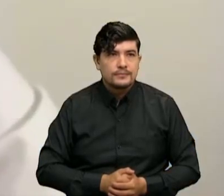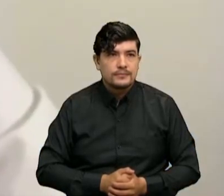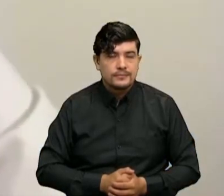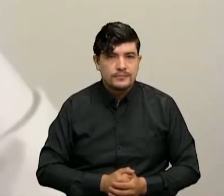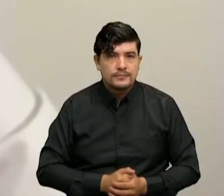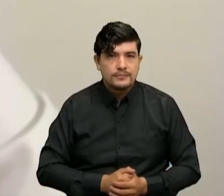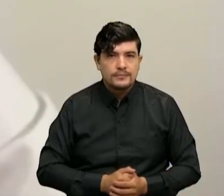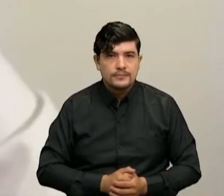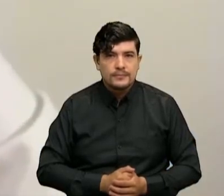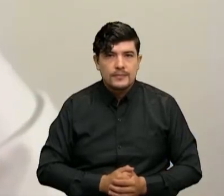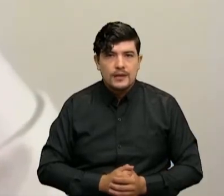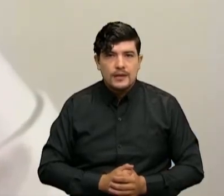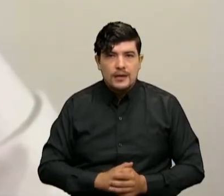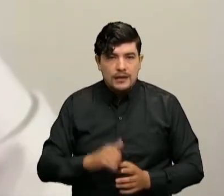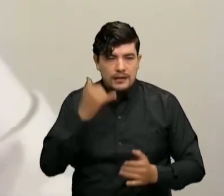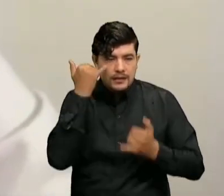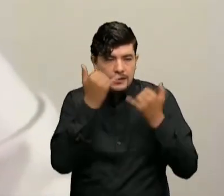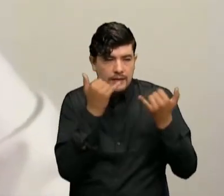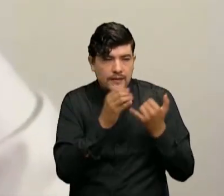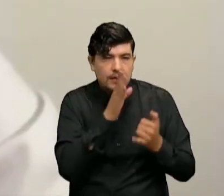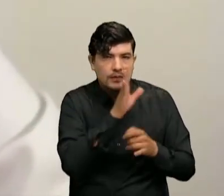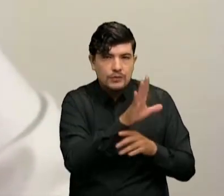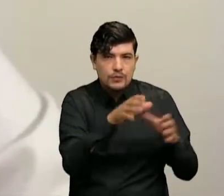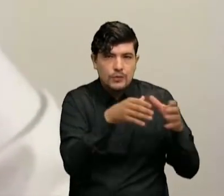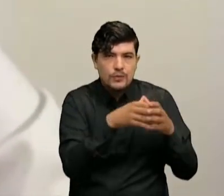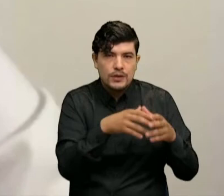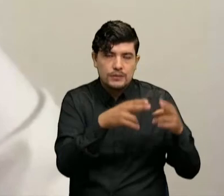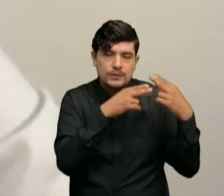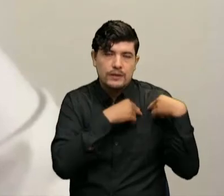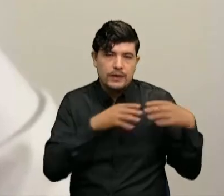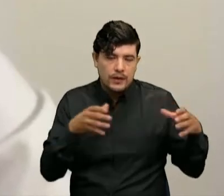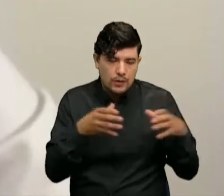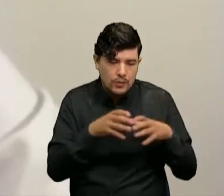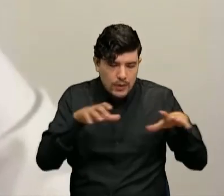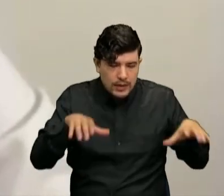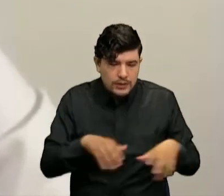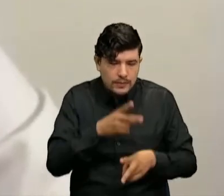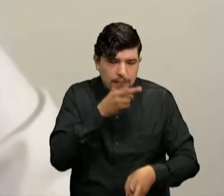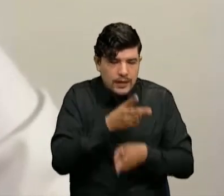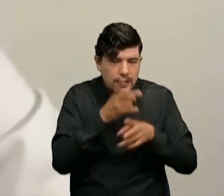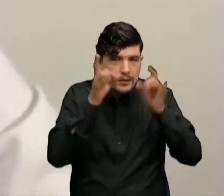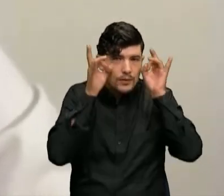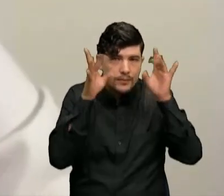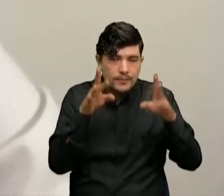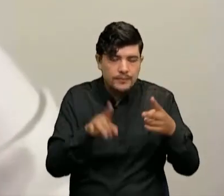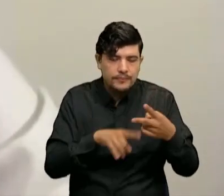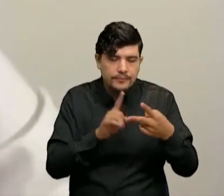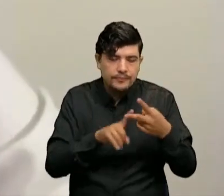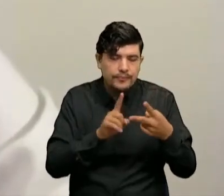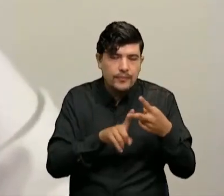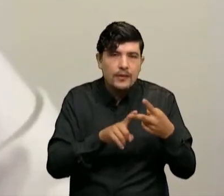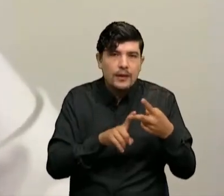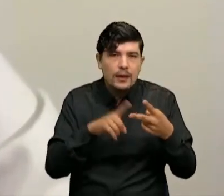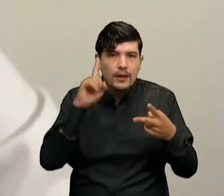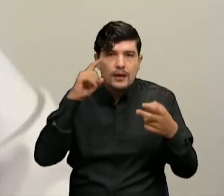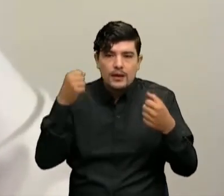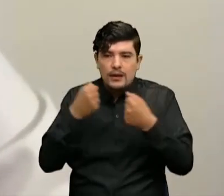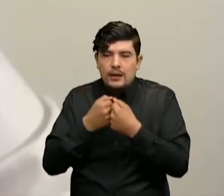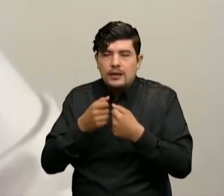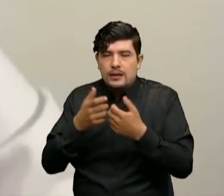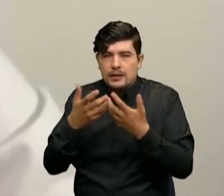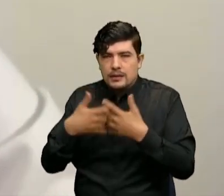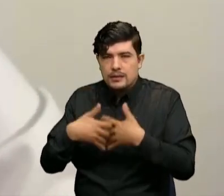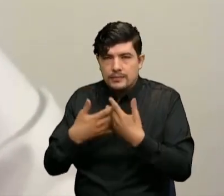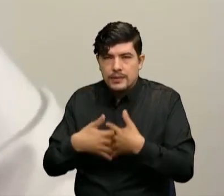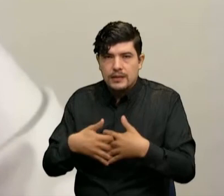fueron imputados por los delitos de concierto para delinquir agravado, en concurso heterogéneo con el tráfico,